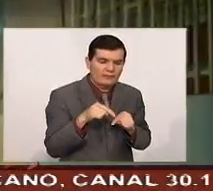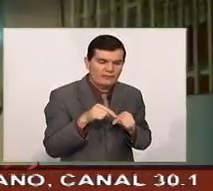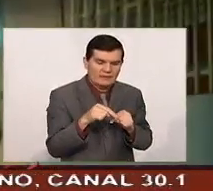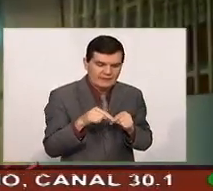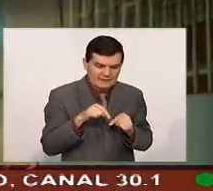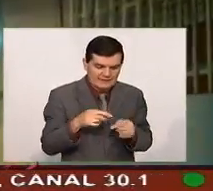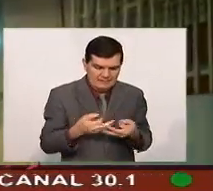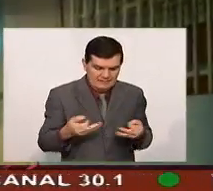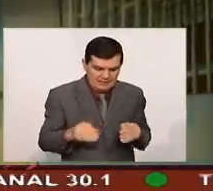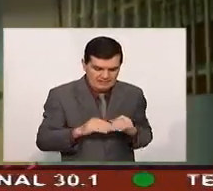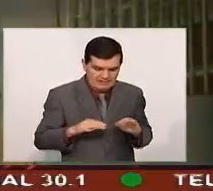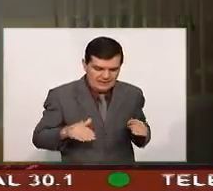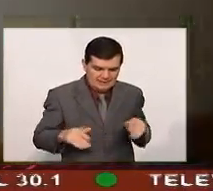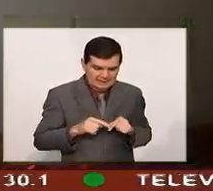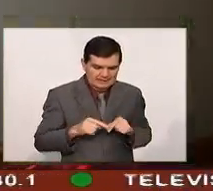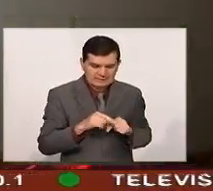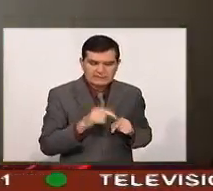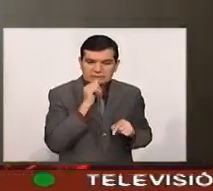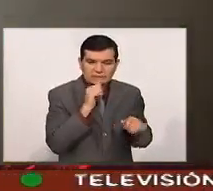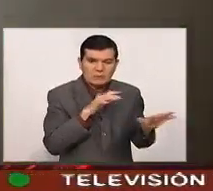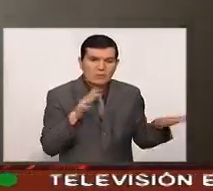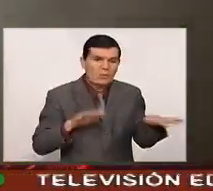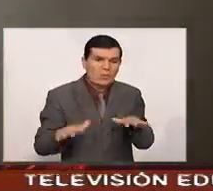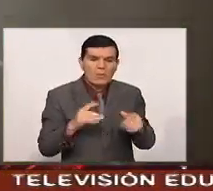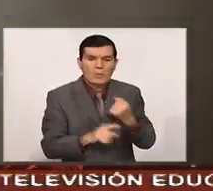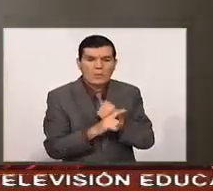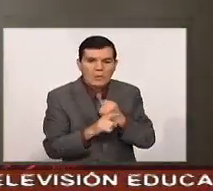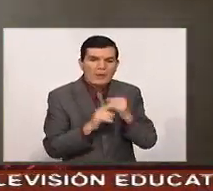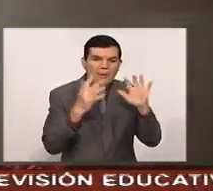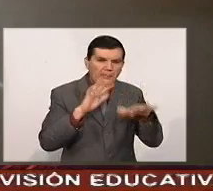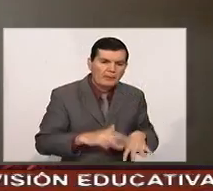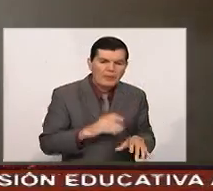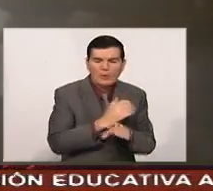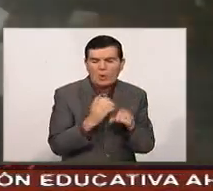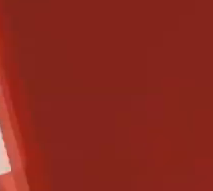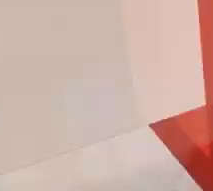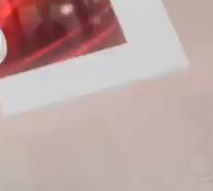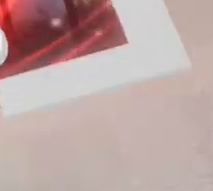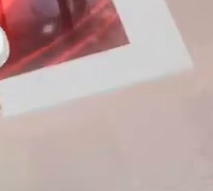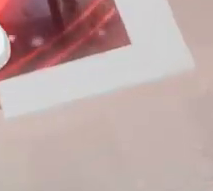continental. Afortunadamente no se registraron víctimas ni daños materiales.